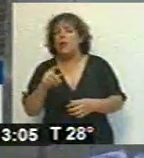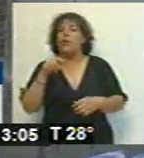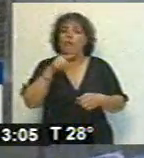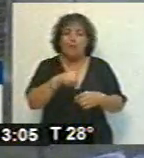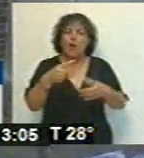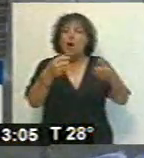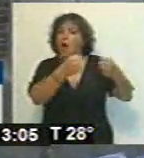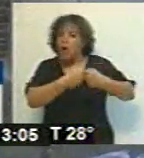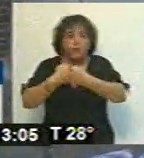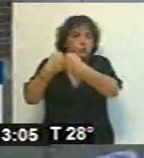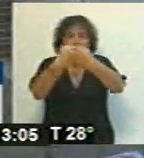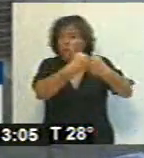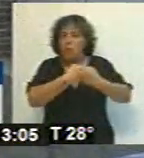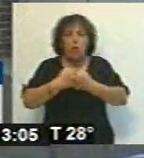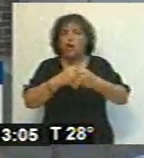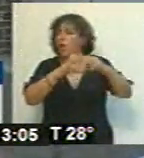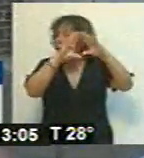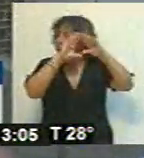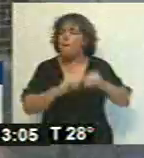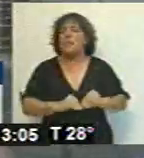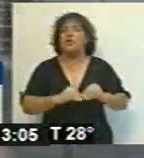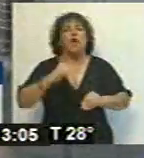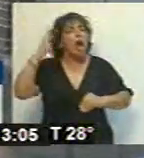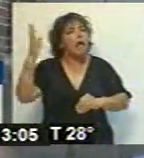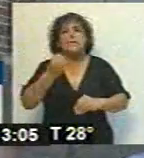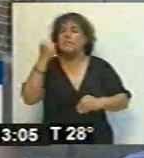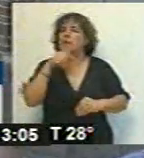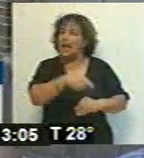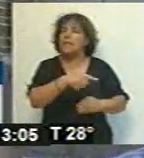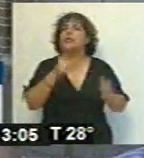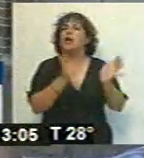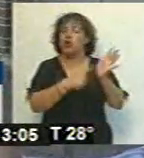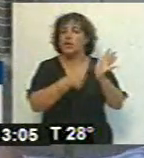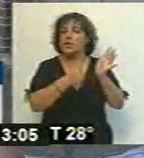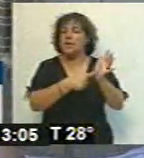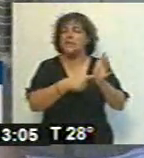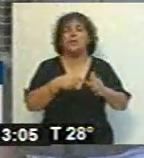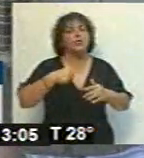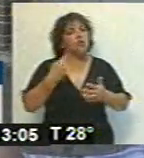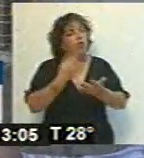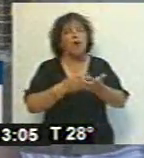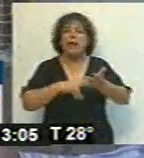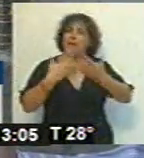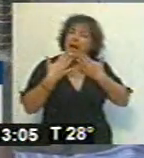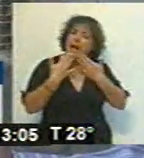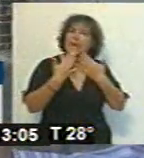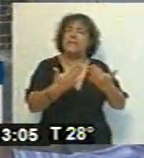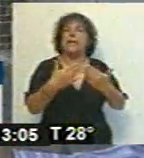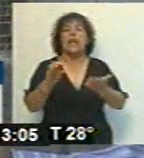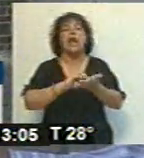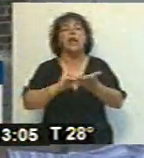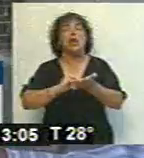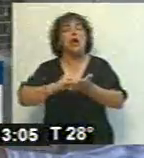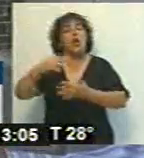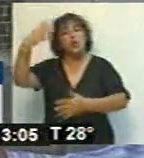unánime la aceptación de esta ordenanza. Yo te vuelvo a agradecerle al concejal